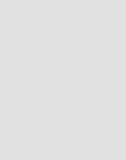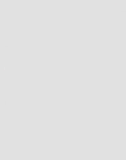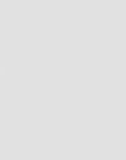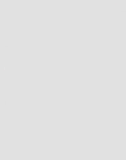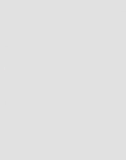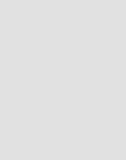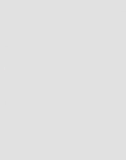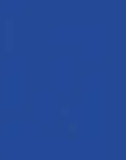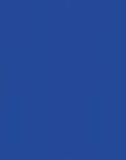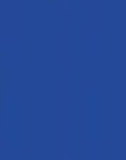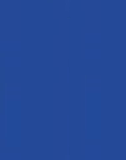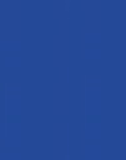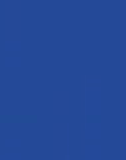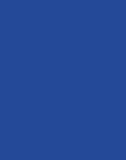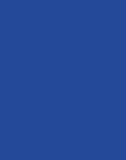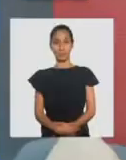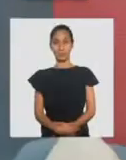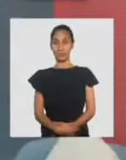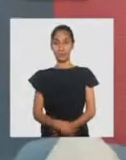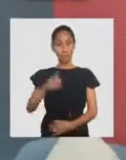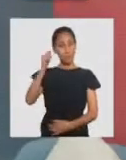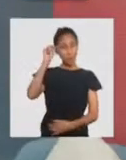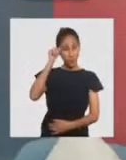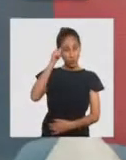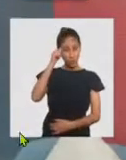good. It's good. María.